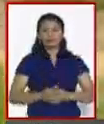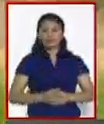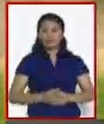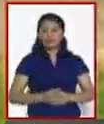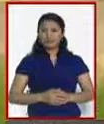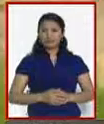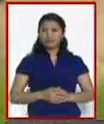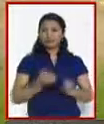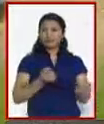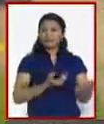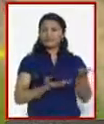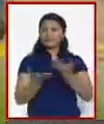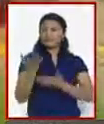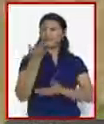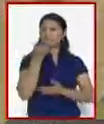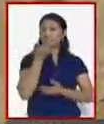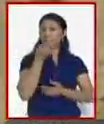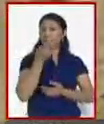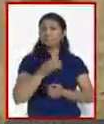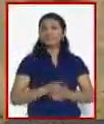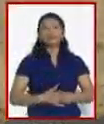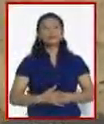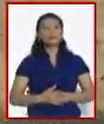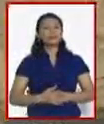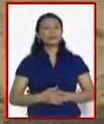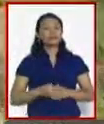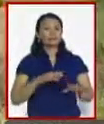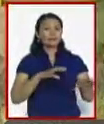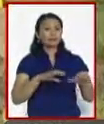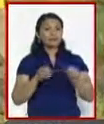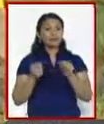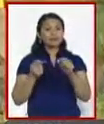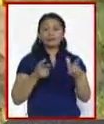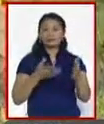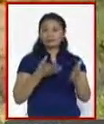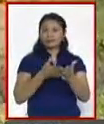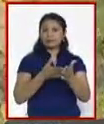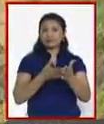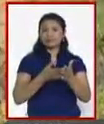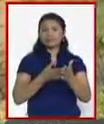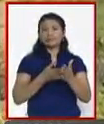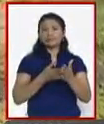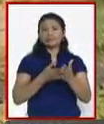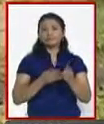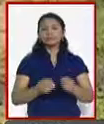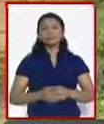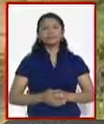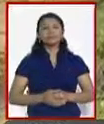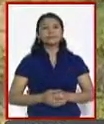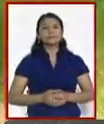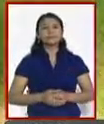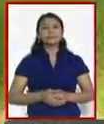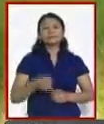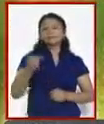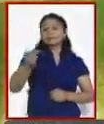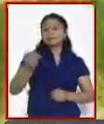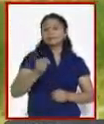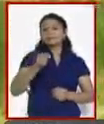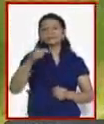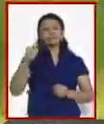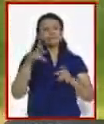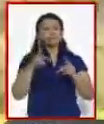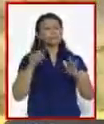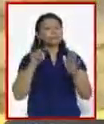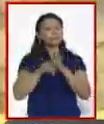que trasladó la droga, proceda a realizar este acto contratando sicario, ¿no?, para